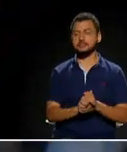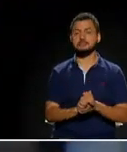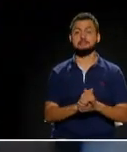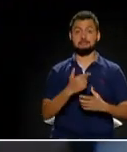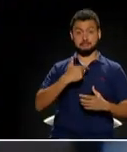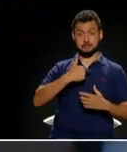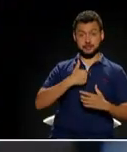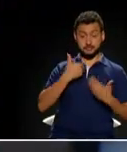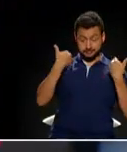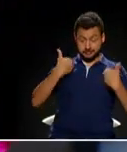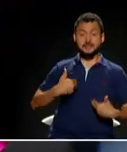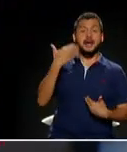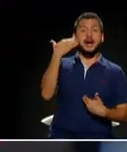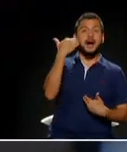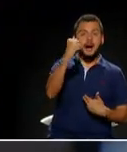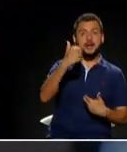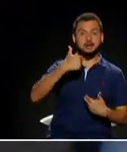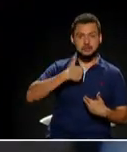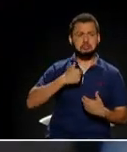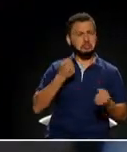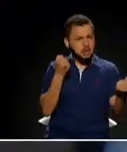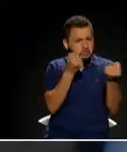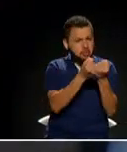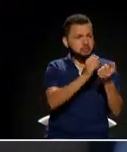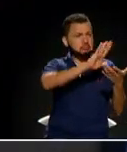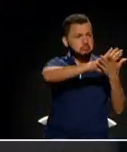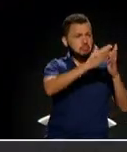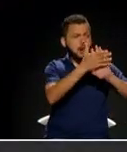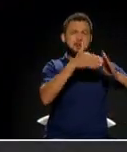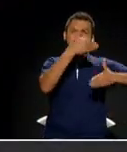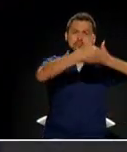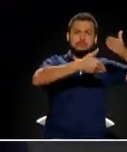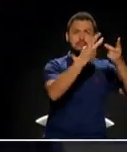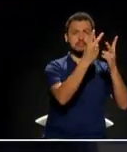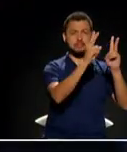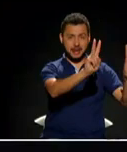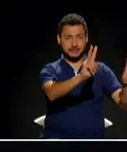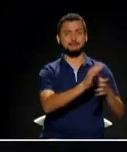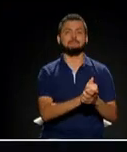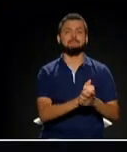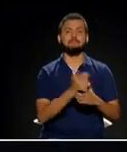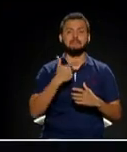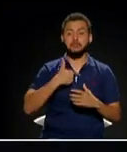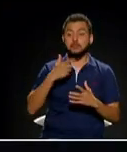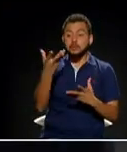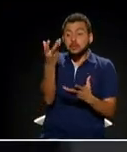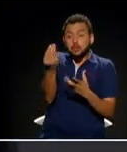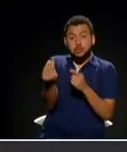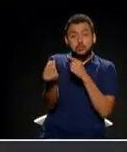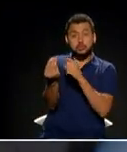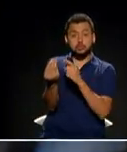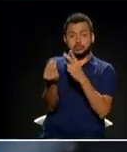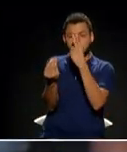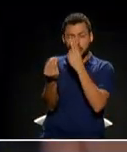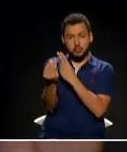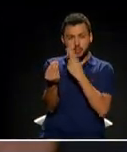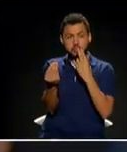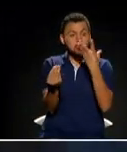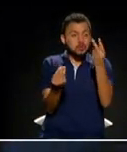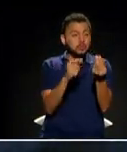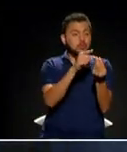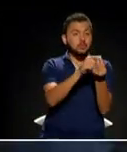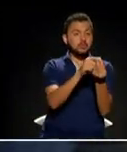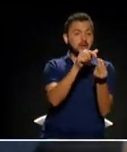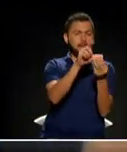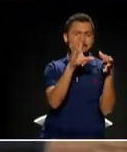movimientos los colectivos que me respaldan también lo hacen compromiso ciudadano y el partido alianza verde y yo creo que la tarea que tenemos